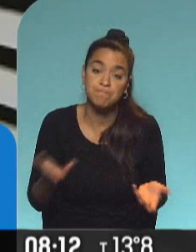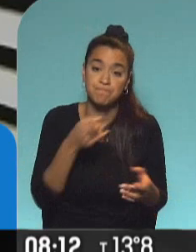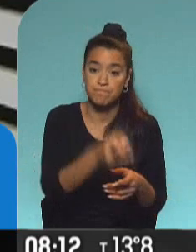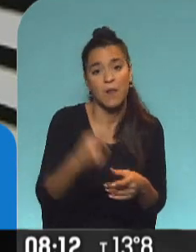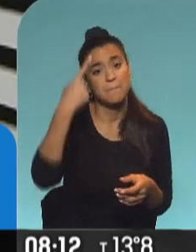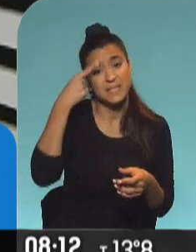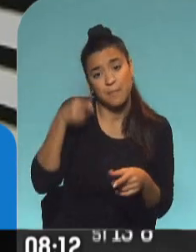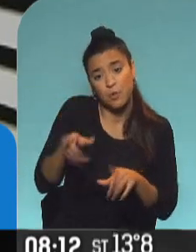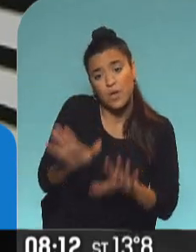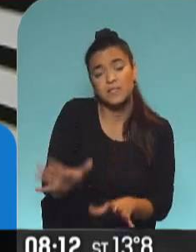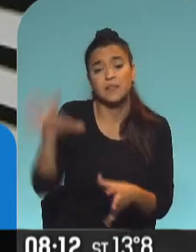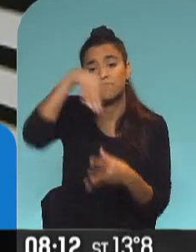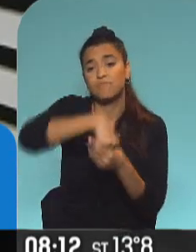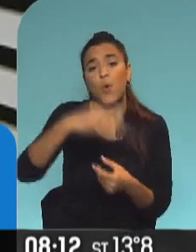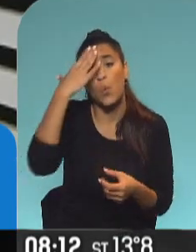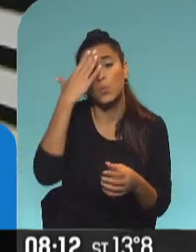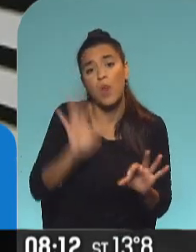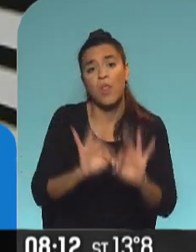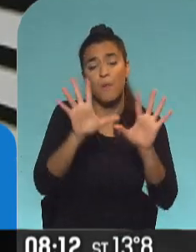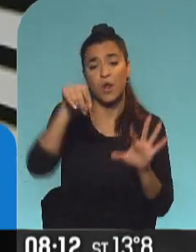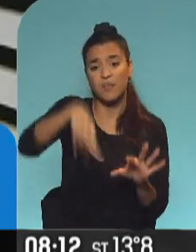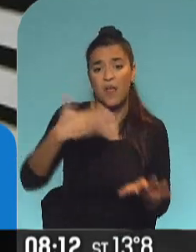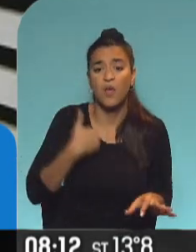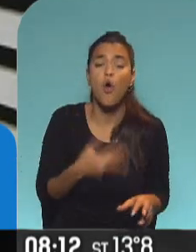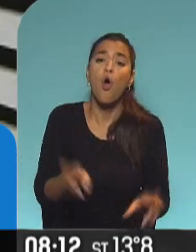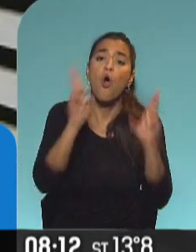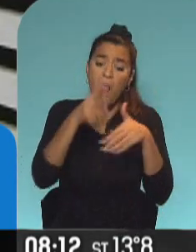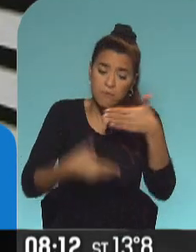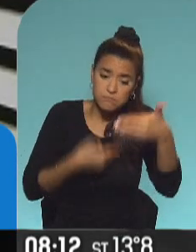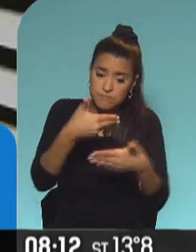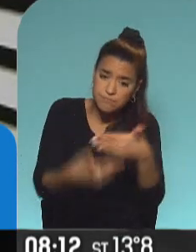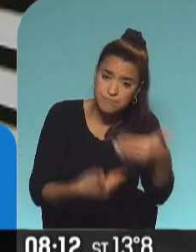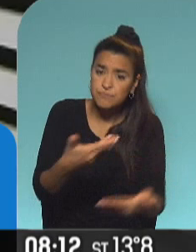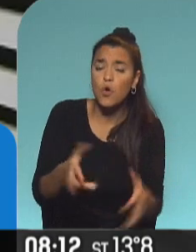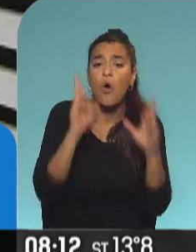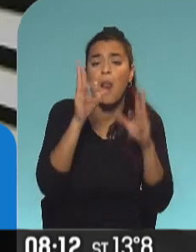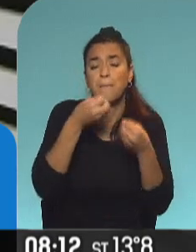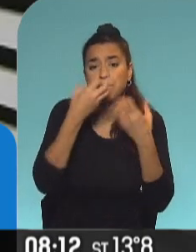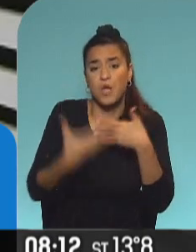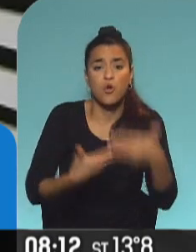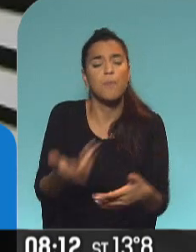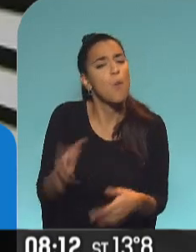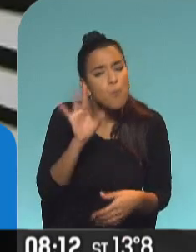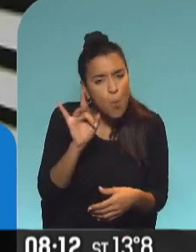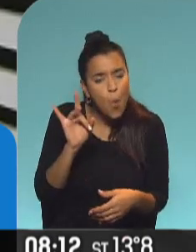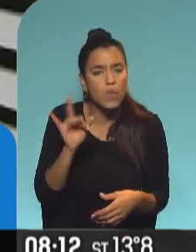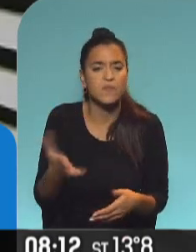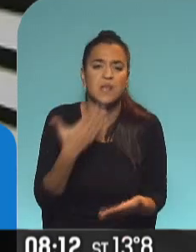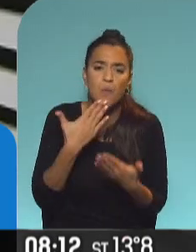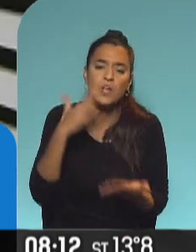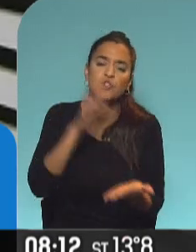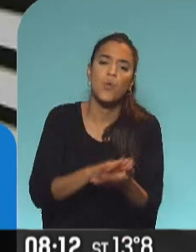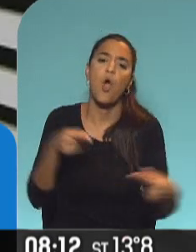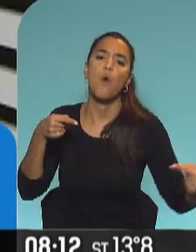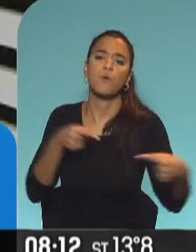lógica forma parte también de la cultura democrática argentina que yo espero que con el correr de los años vayamos perfeccionando. Pero es muy difícil hablar de la